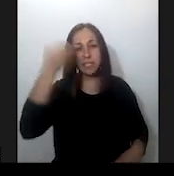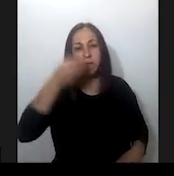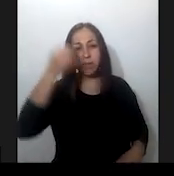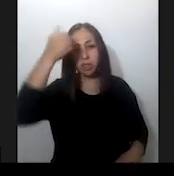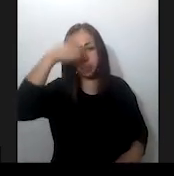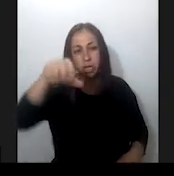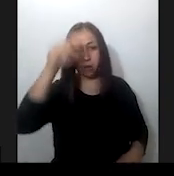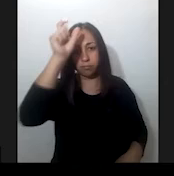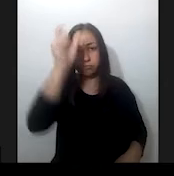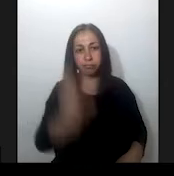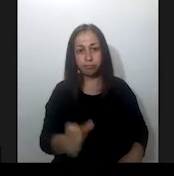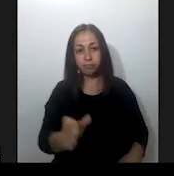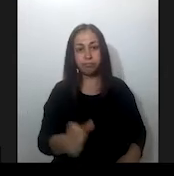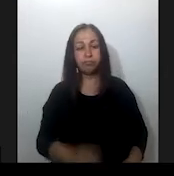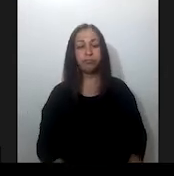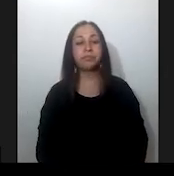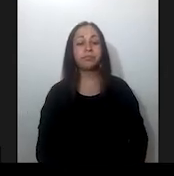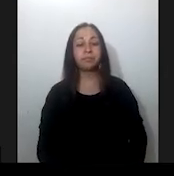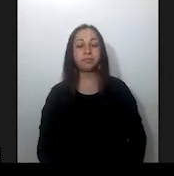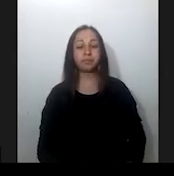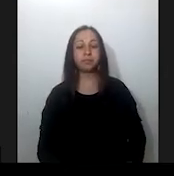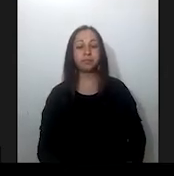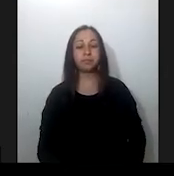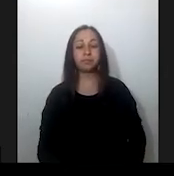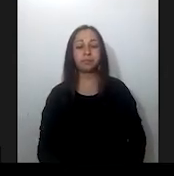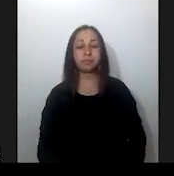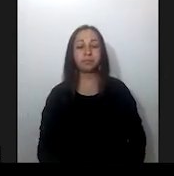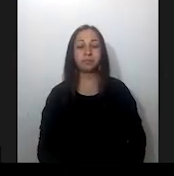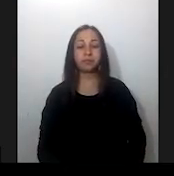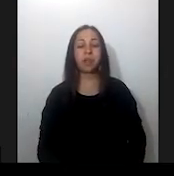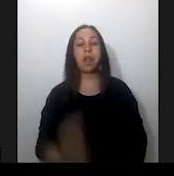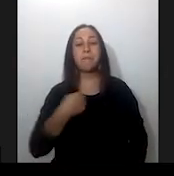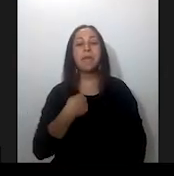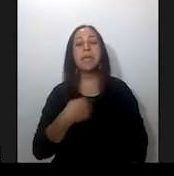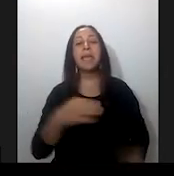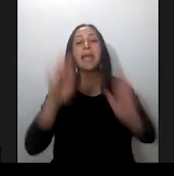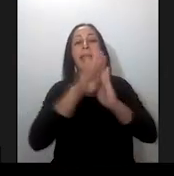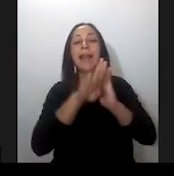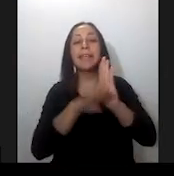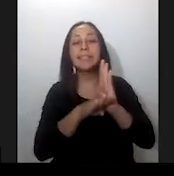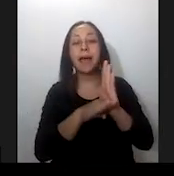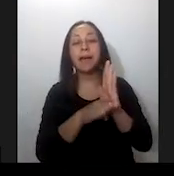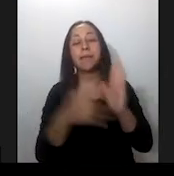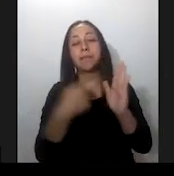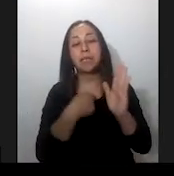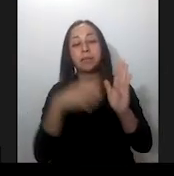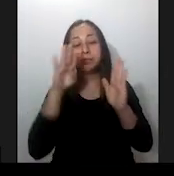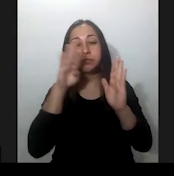jueves, viernes, sábado y domingo. Bueno, y nos posicionamos acá, porque acá voy a crear mi